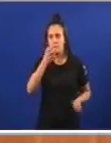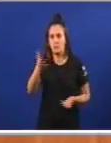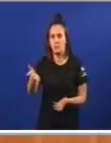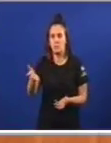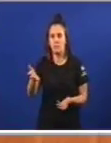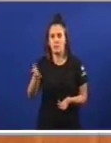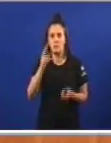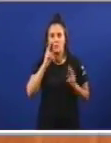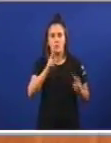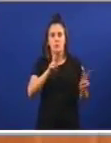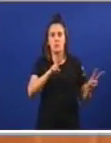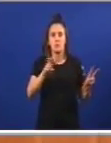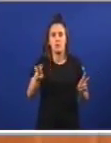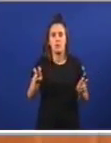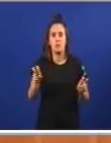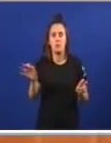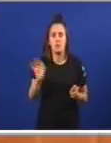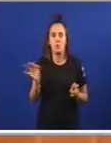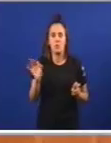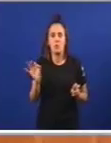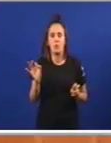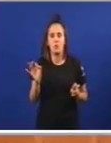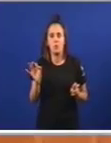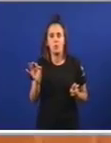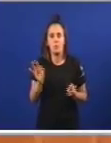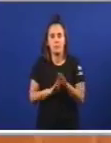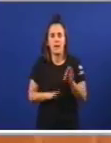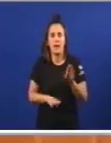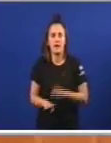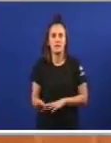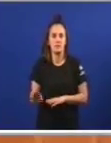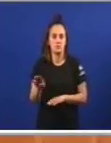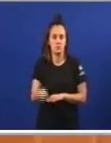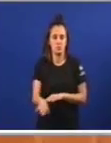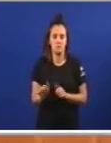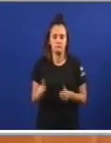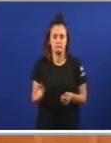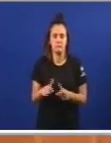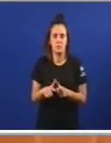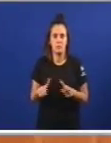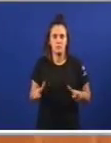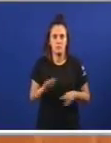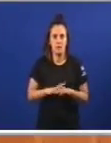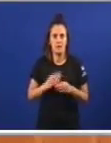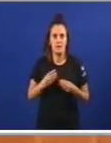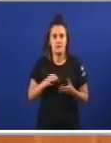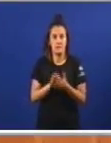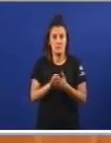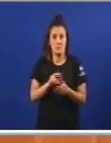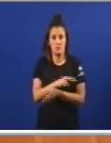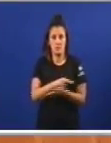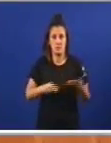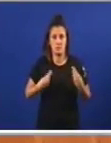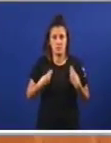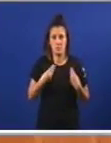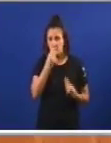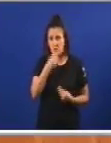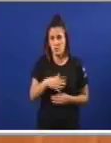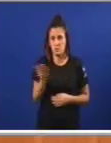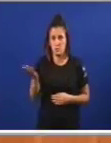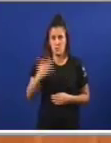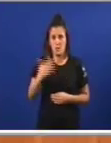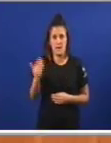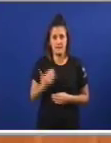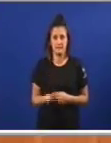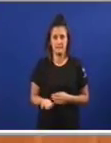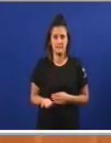nunha incorporación ou nunha, digamos, un paso desa atención ao Servizo Galego de Saúde, dese paso que